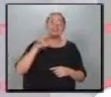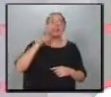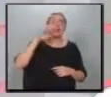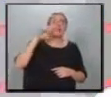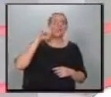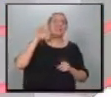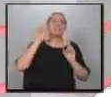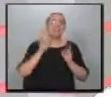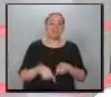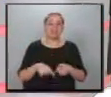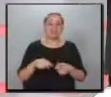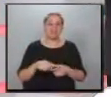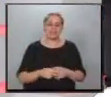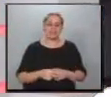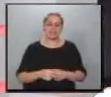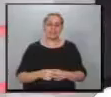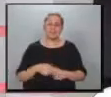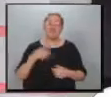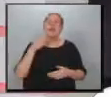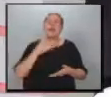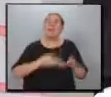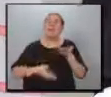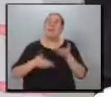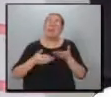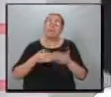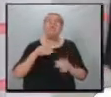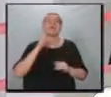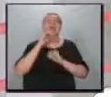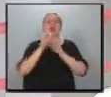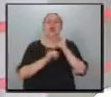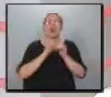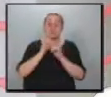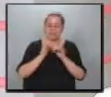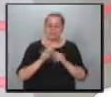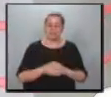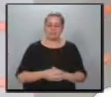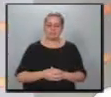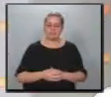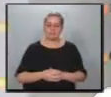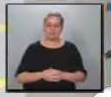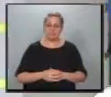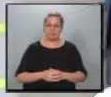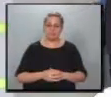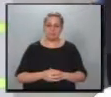que sigue ahora para contarte esto. Bueno, brindamos por vos, Romy. Y que vuelen